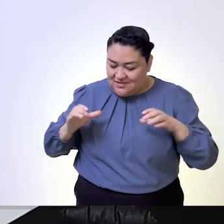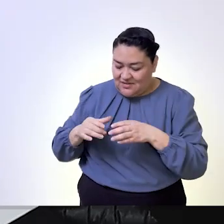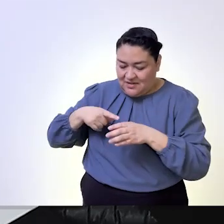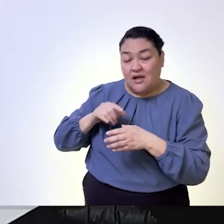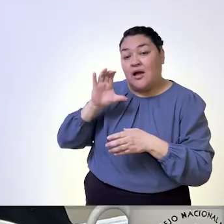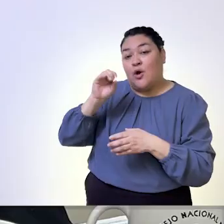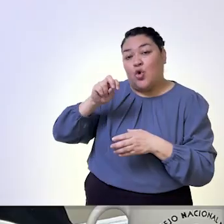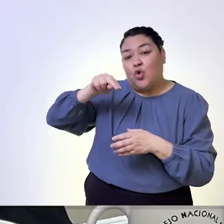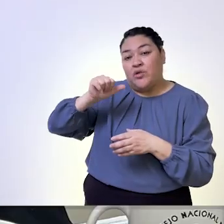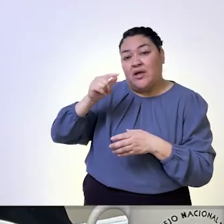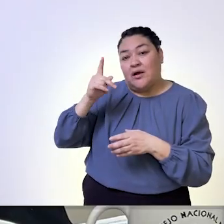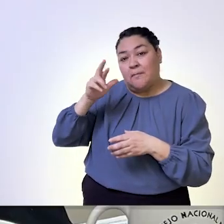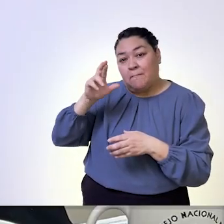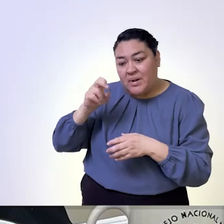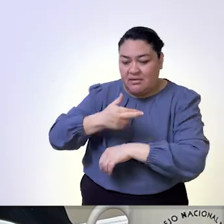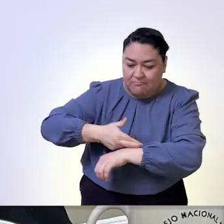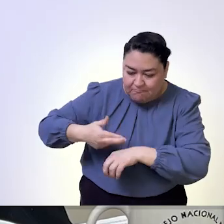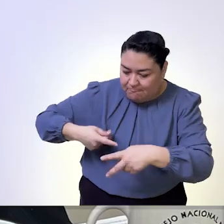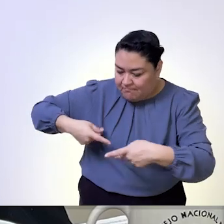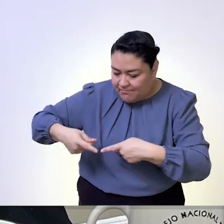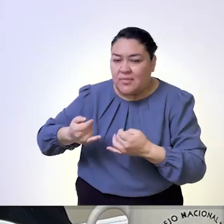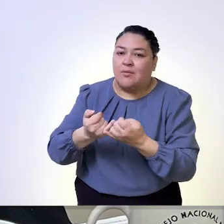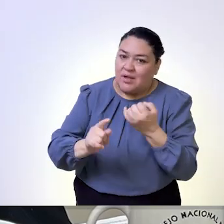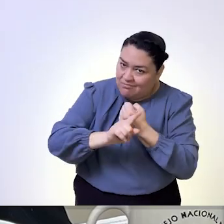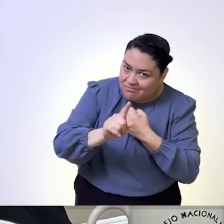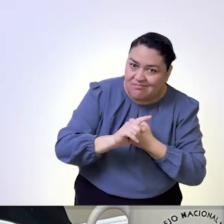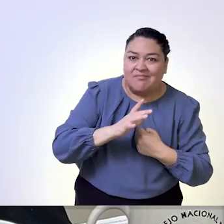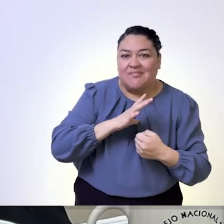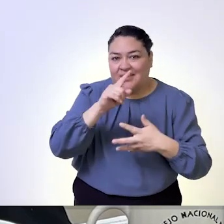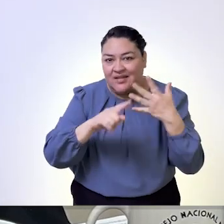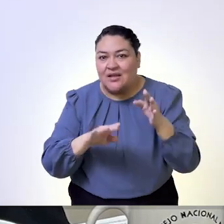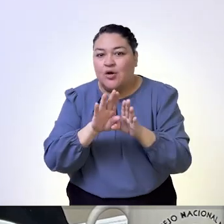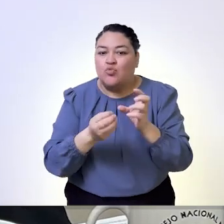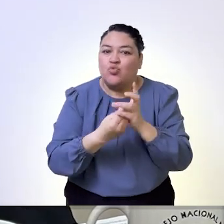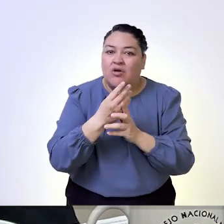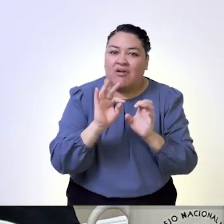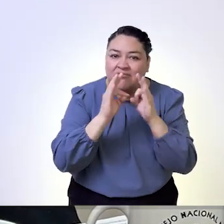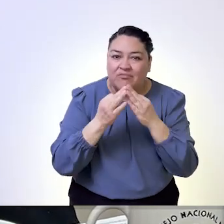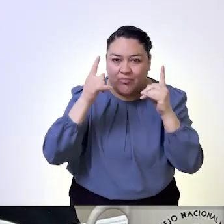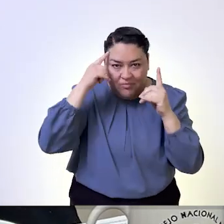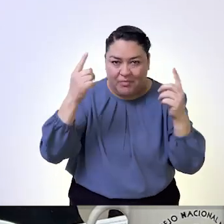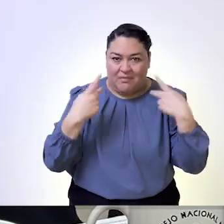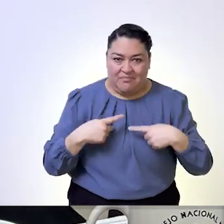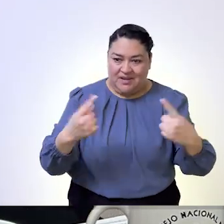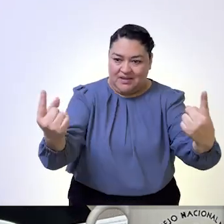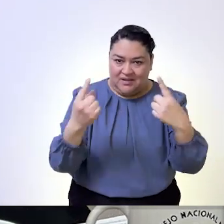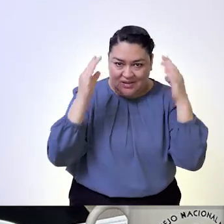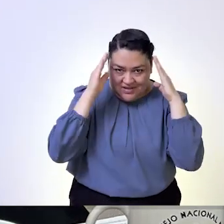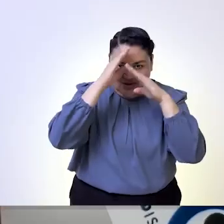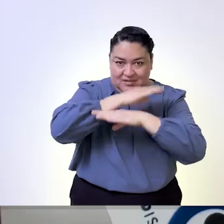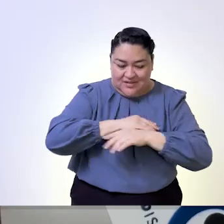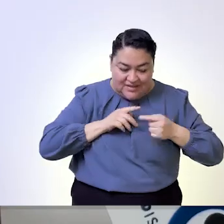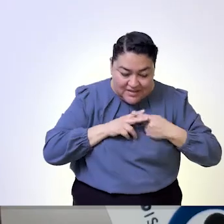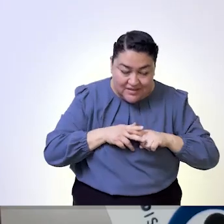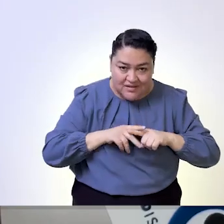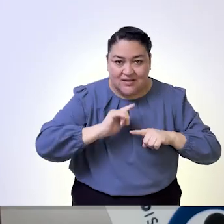del Consejo y de los retos a los que también se enfrentan a partir de este modelo conciliatorio con el cual